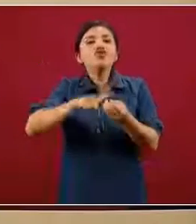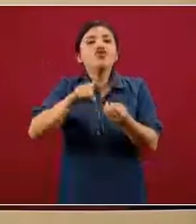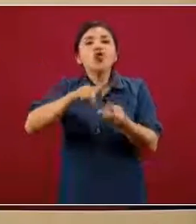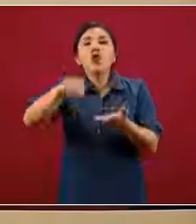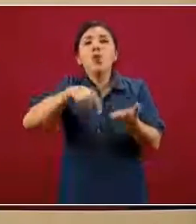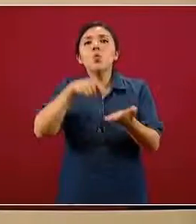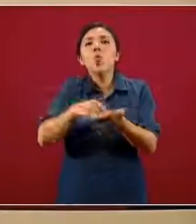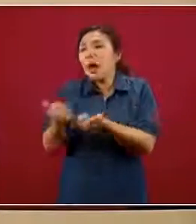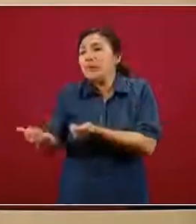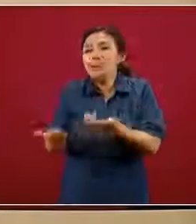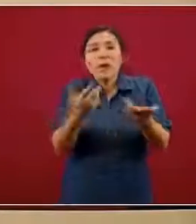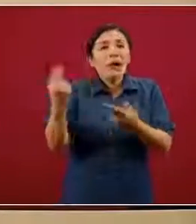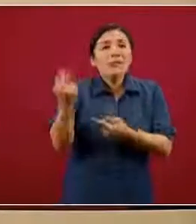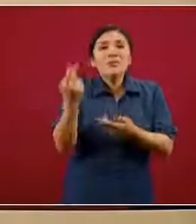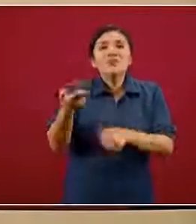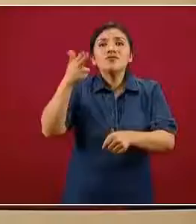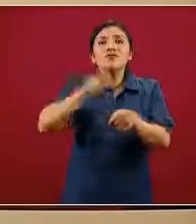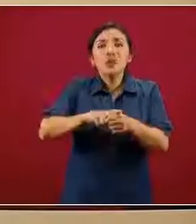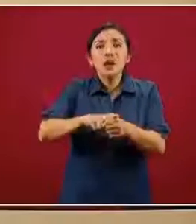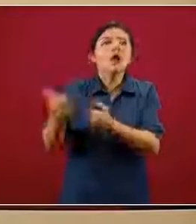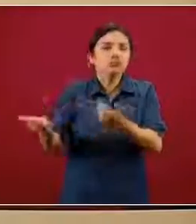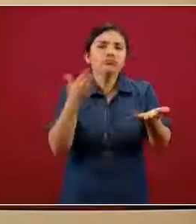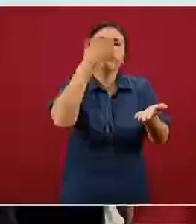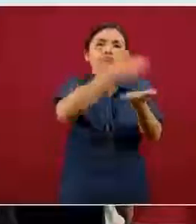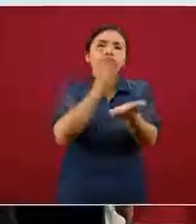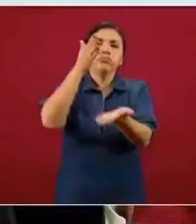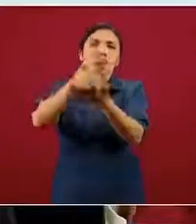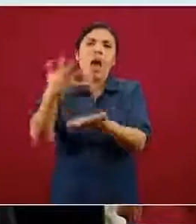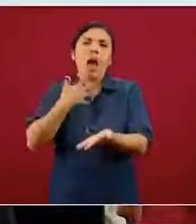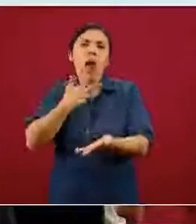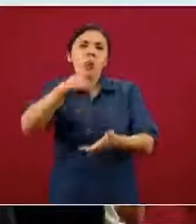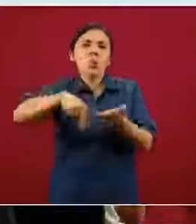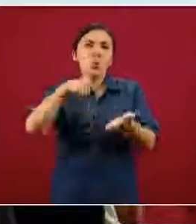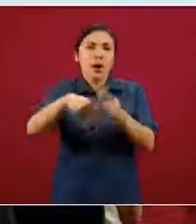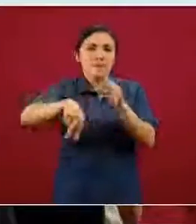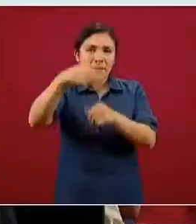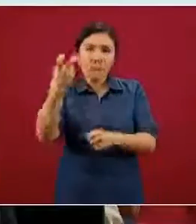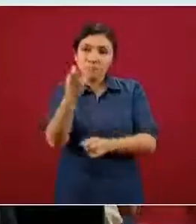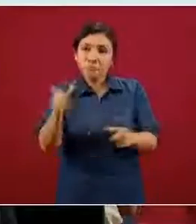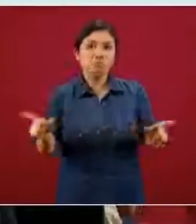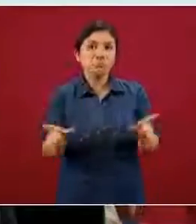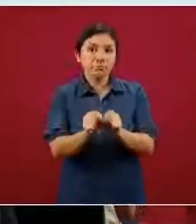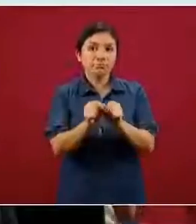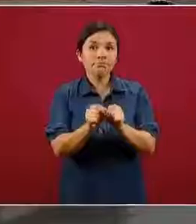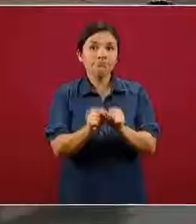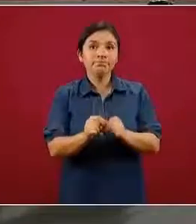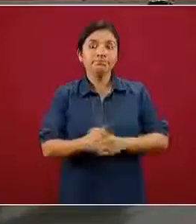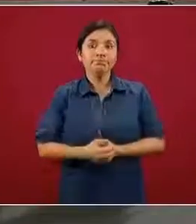disponible una cama para poder ser atendidas de la mejor manera posible. Sería la actualización para esta noche.